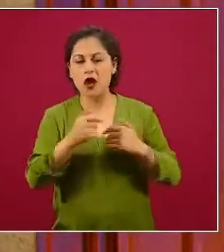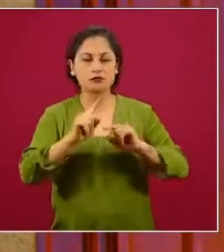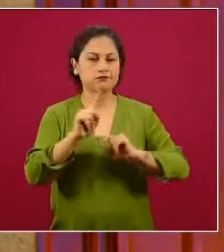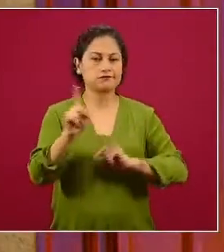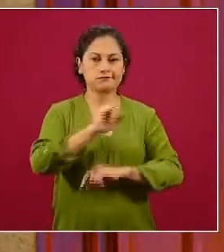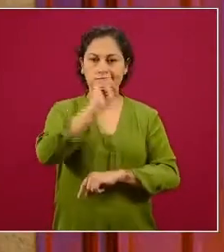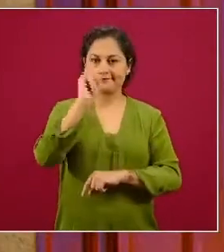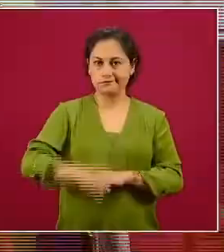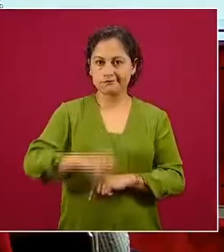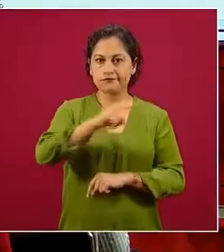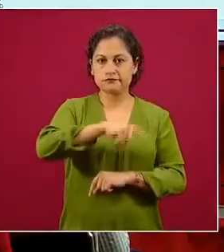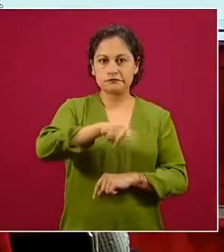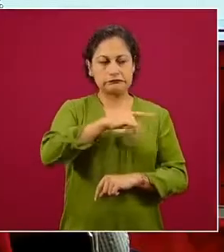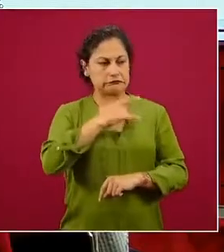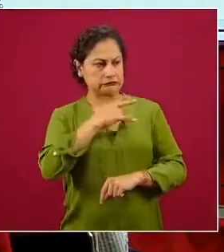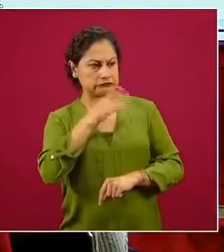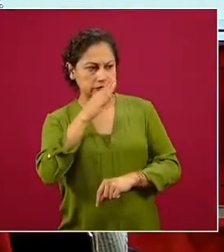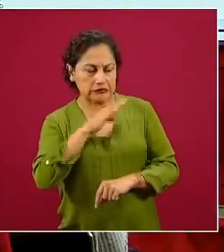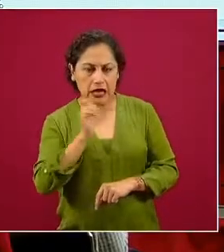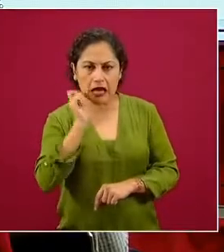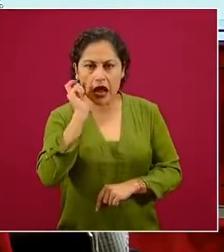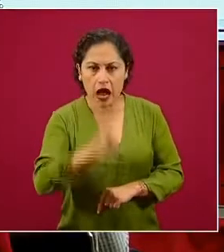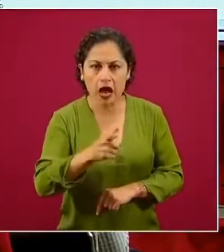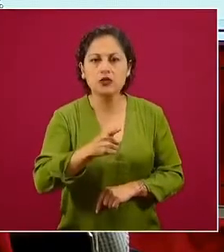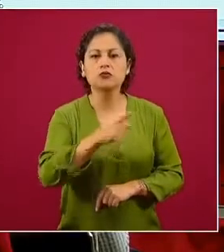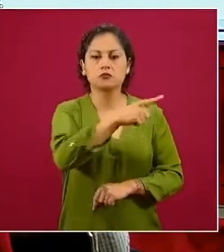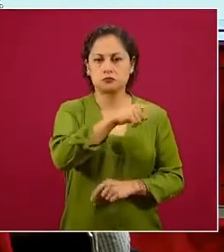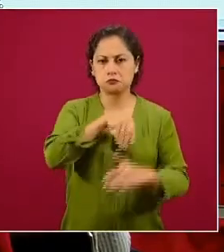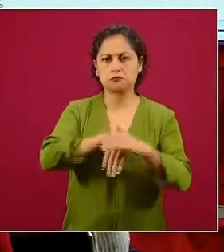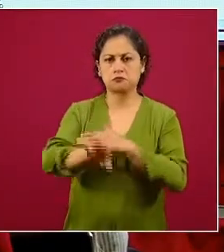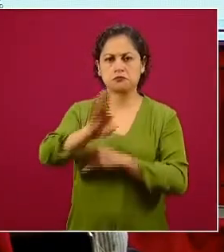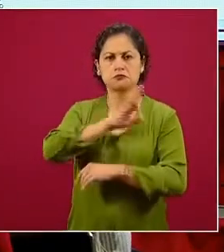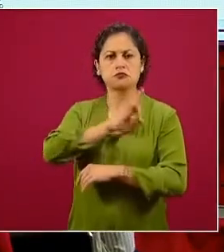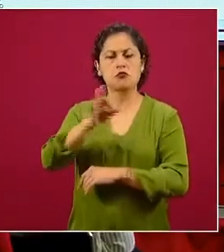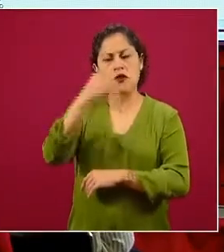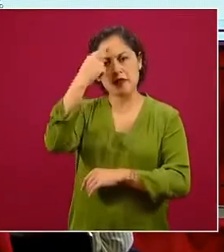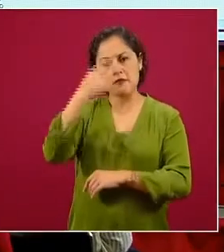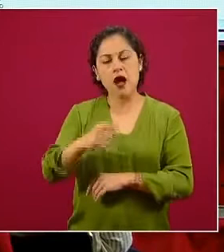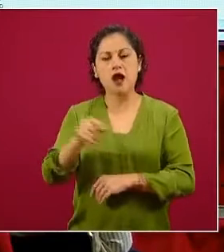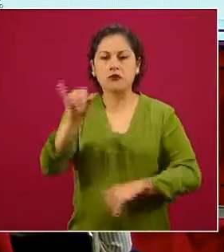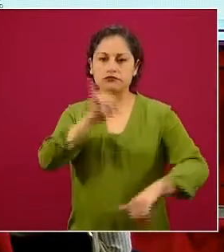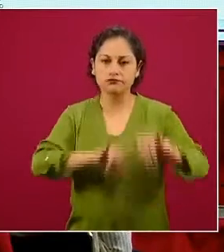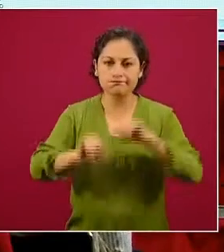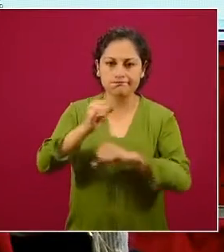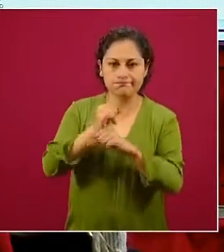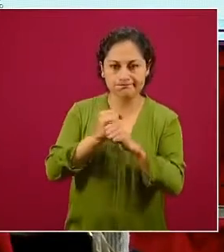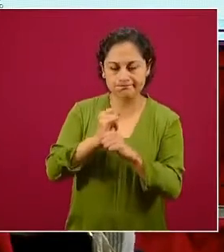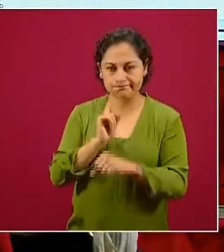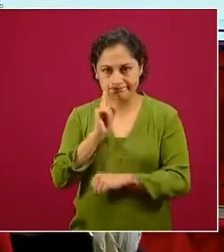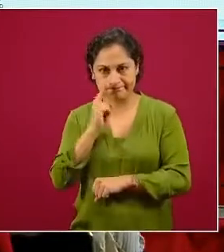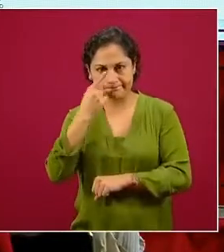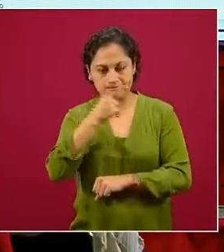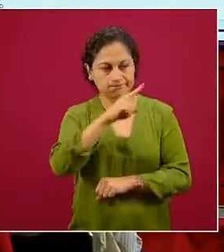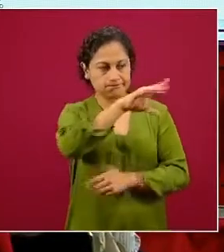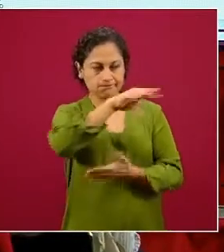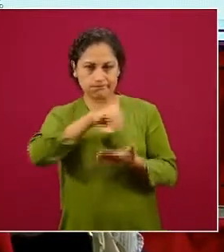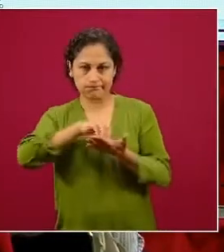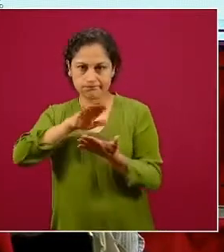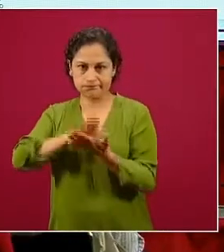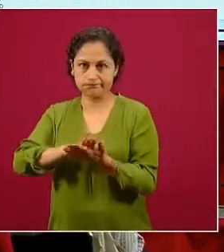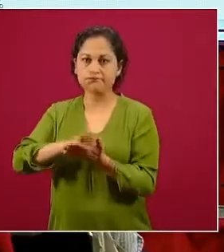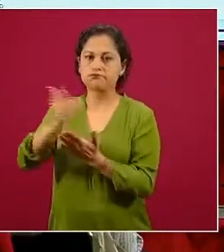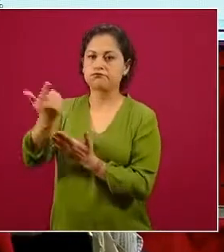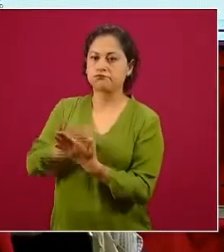como sospechoso de la enfermedad pueda acceder a ella y pueda ser lógicamente integrado a la estadística oficial,